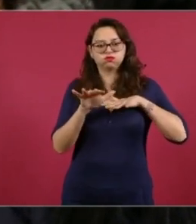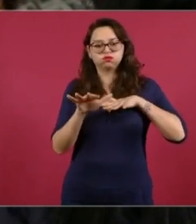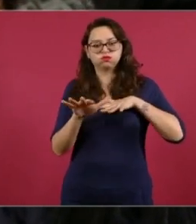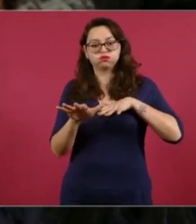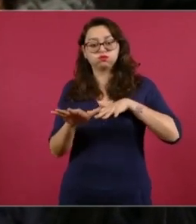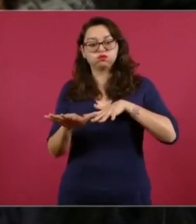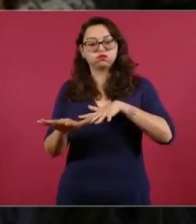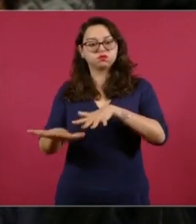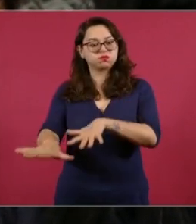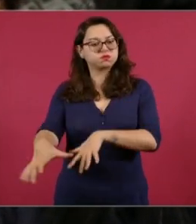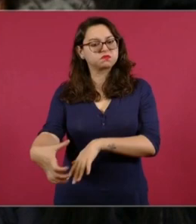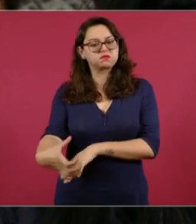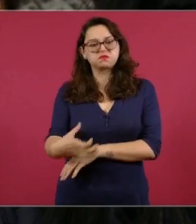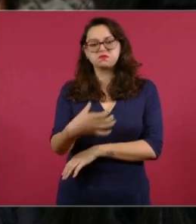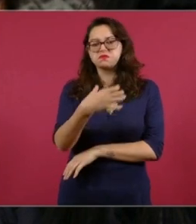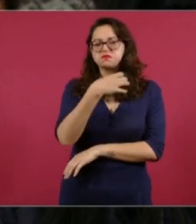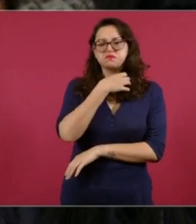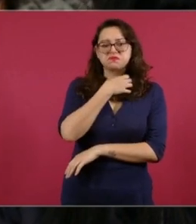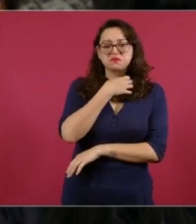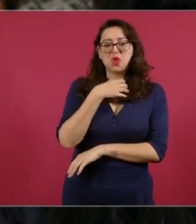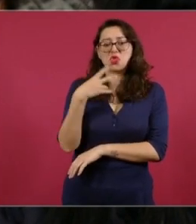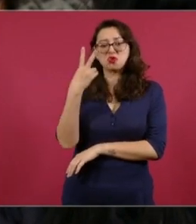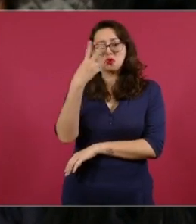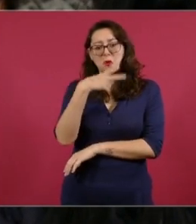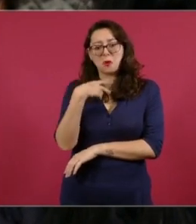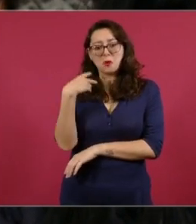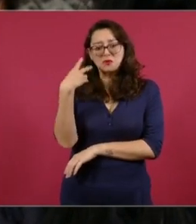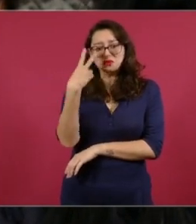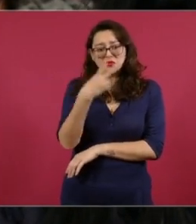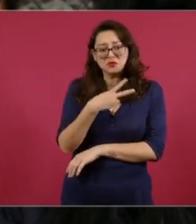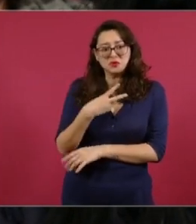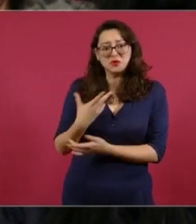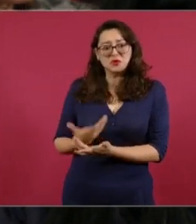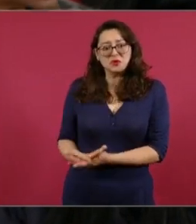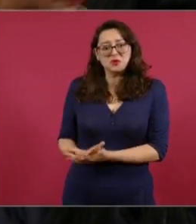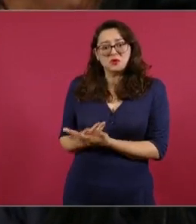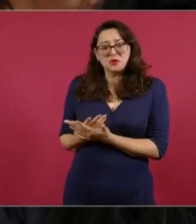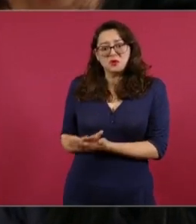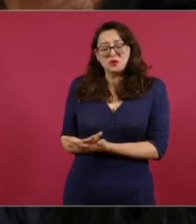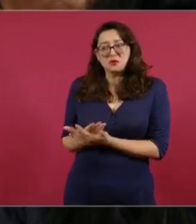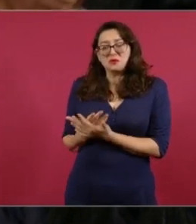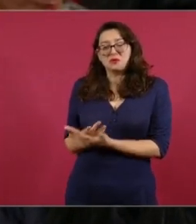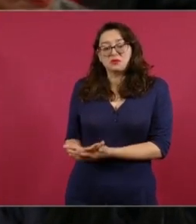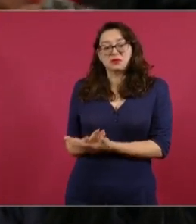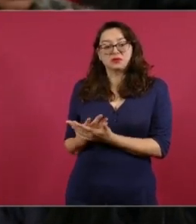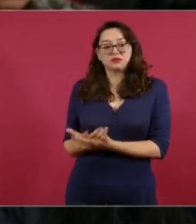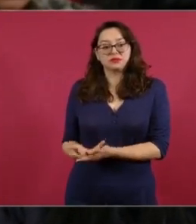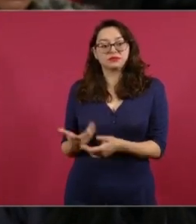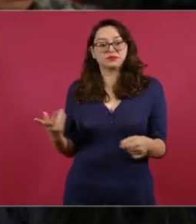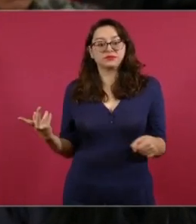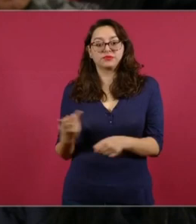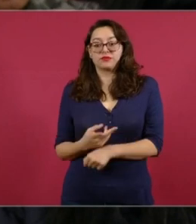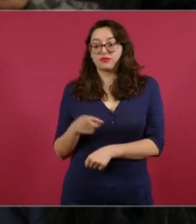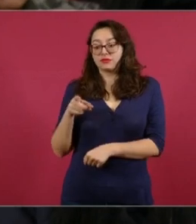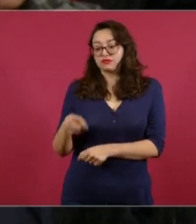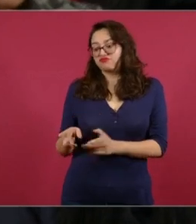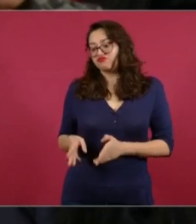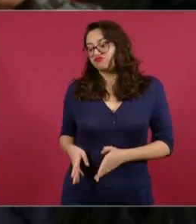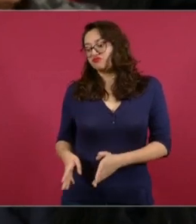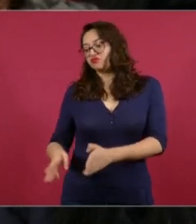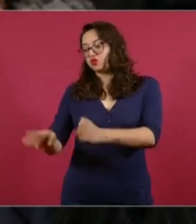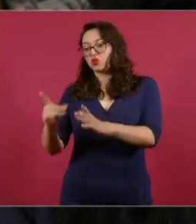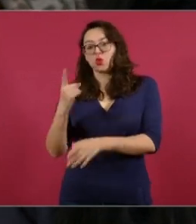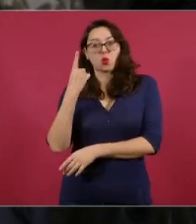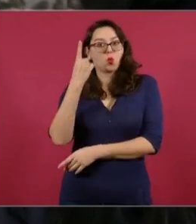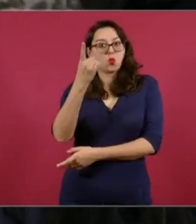personas tardaron hasta 2 horas para poder asistir a sus trabajos y escuelas. Esta es la única vía de acceso a Boca del